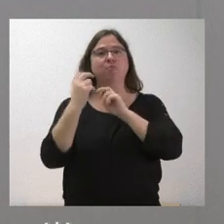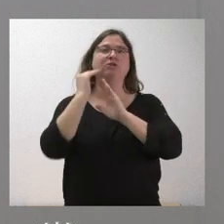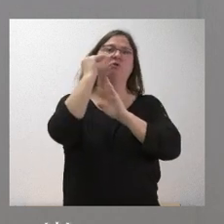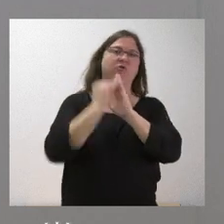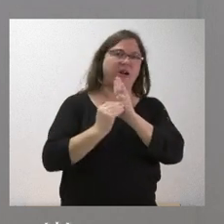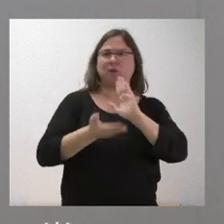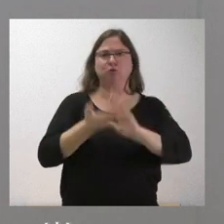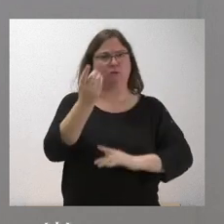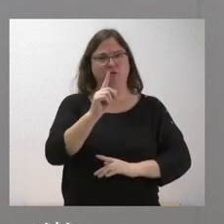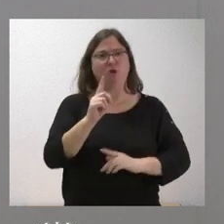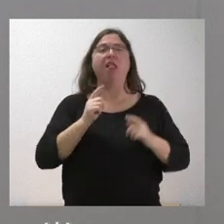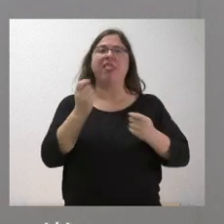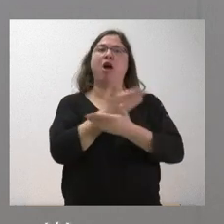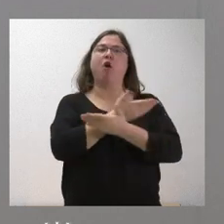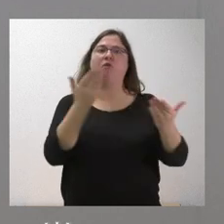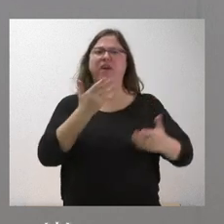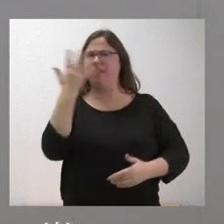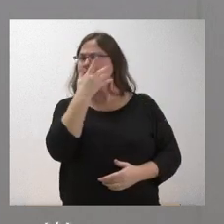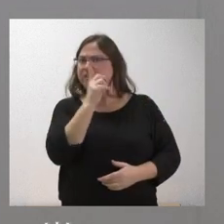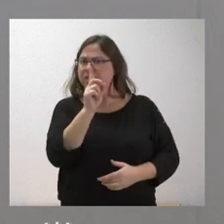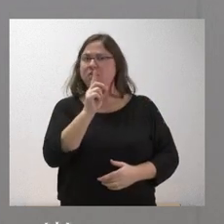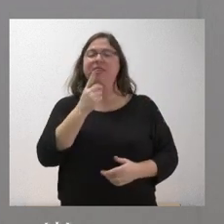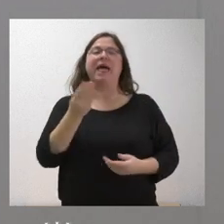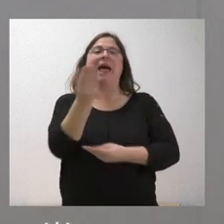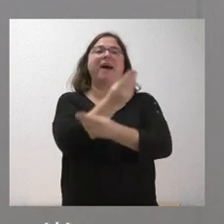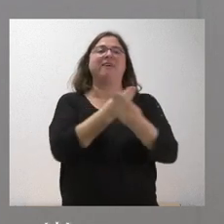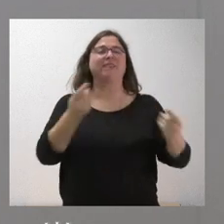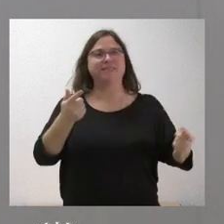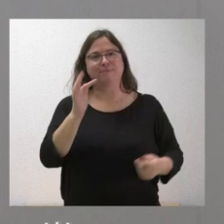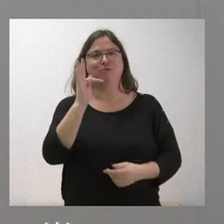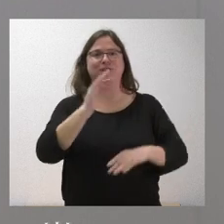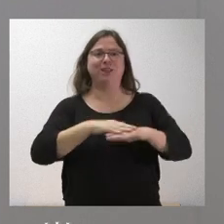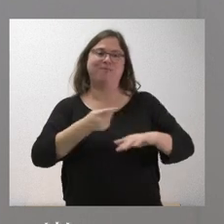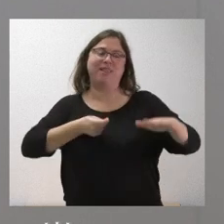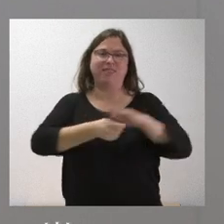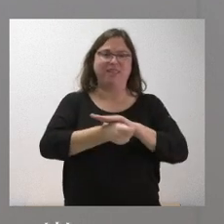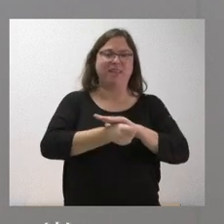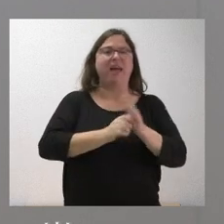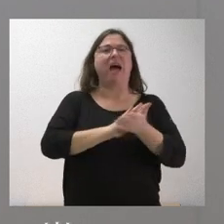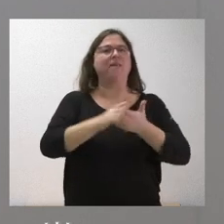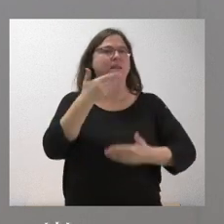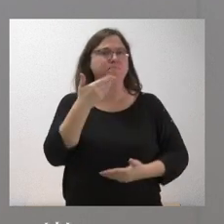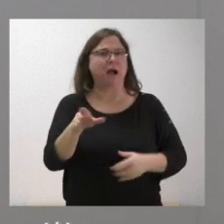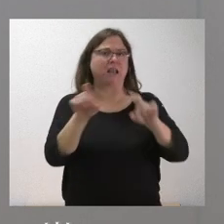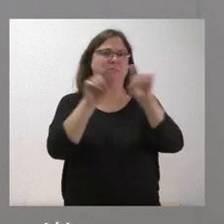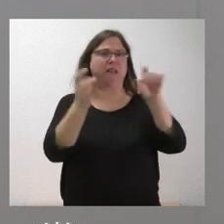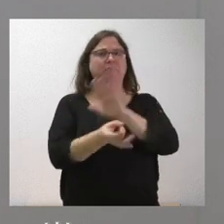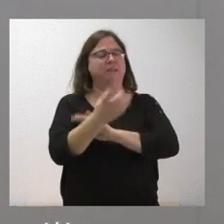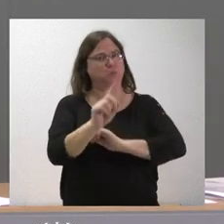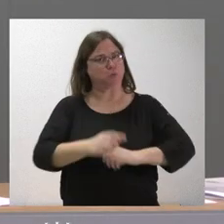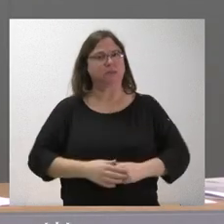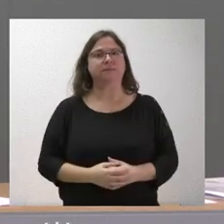genere confianza en vez de desconfianza y que genere un clima favorable a la inversión en vez de hablar mal de los empresarios y de los